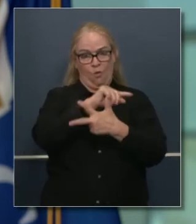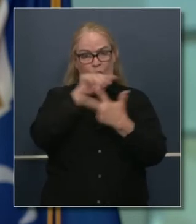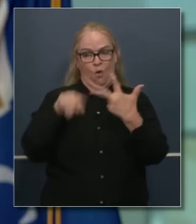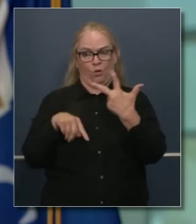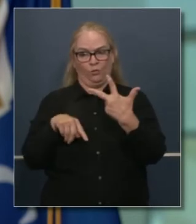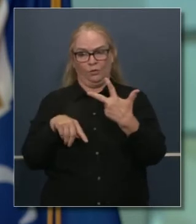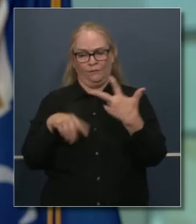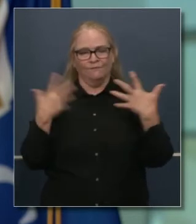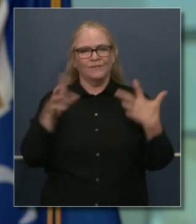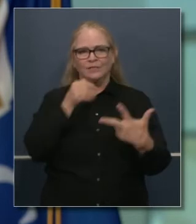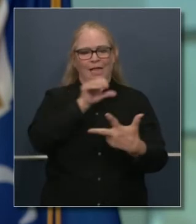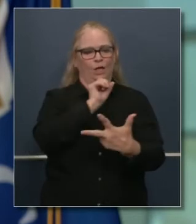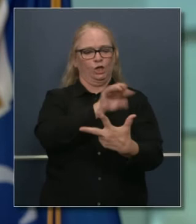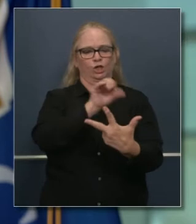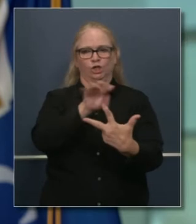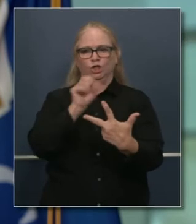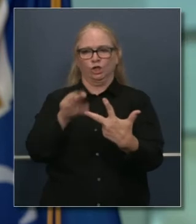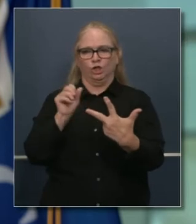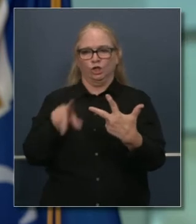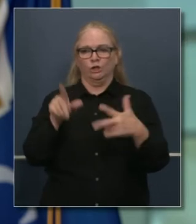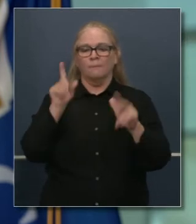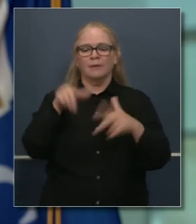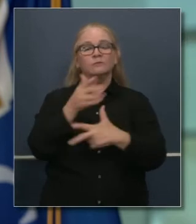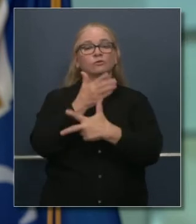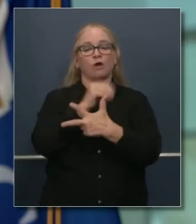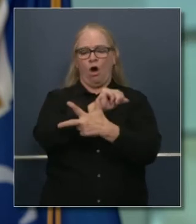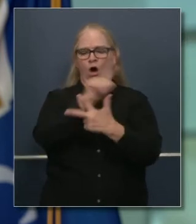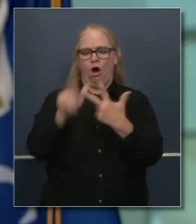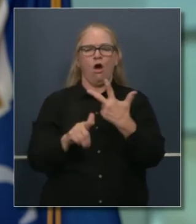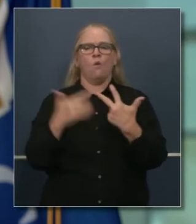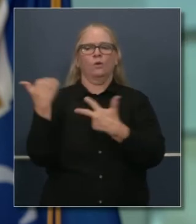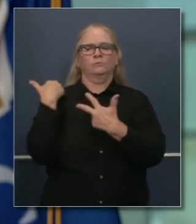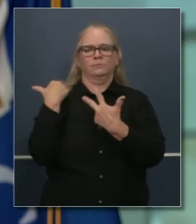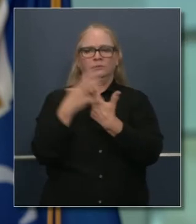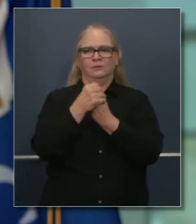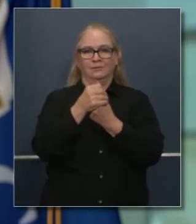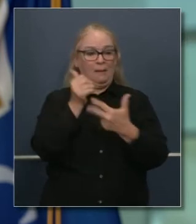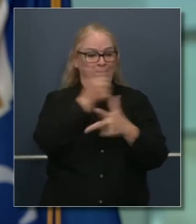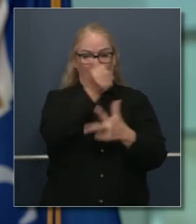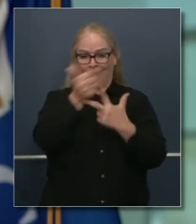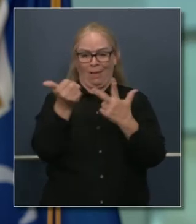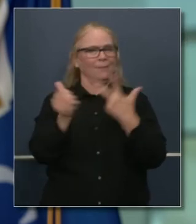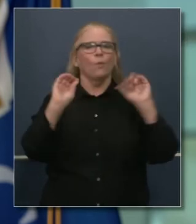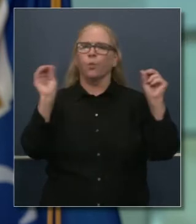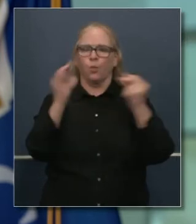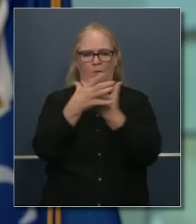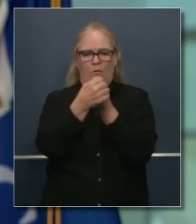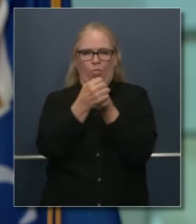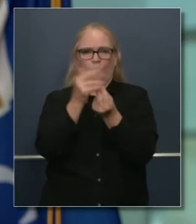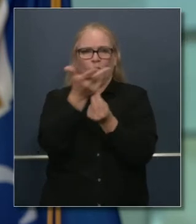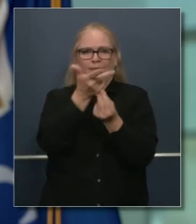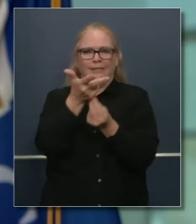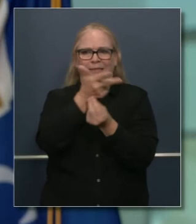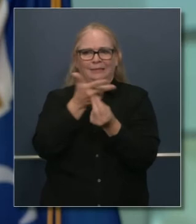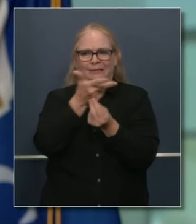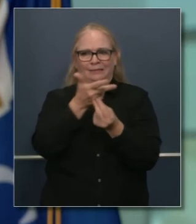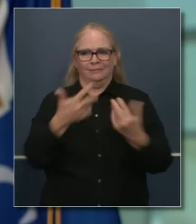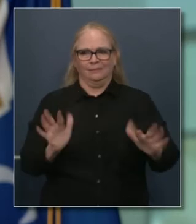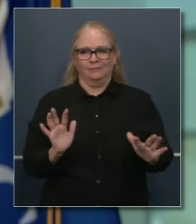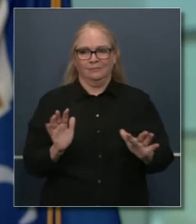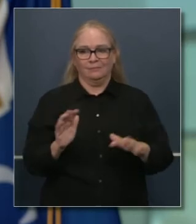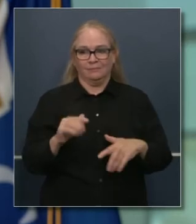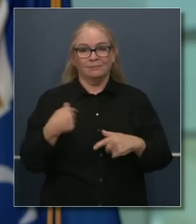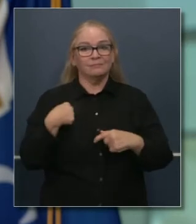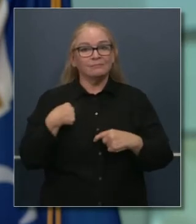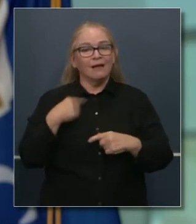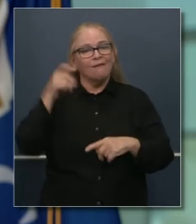debido a esta responsabilidad compartida y no estamos acusando a nadie pero yo sí estoy asumiendo responsabilidad de abordar